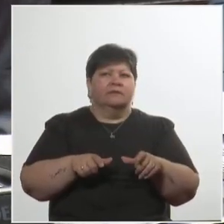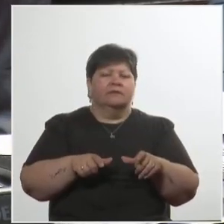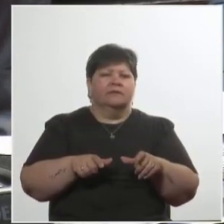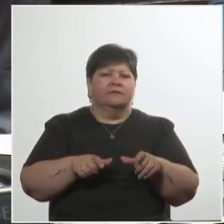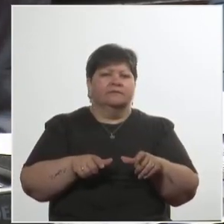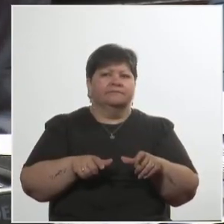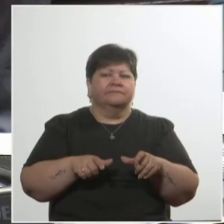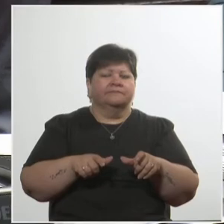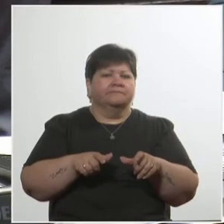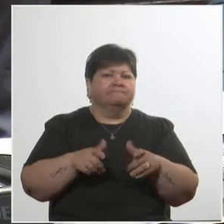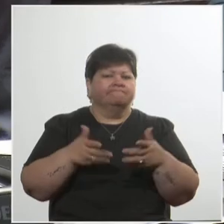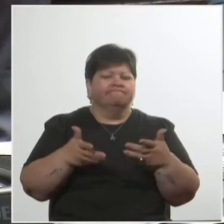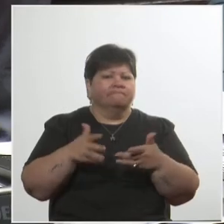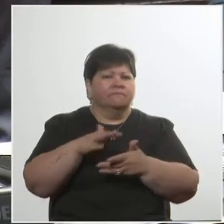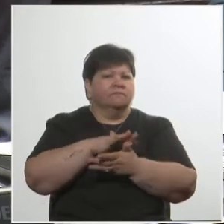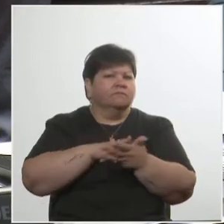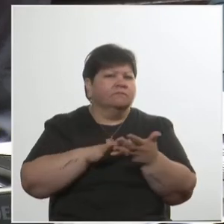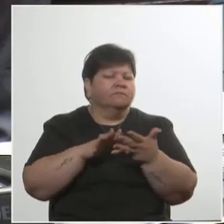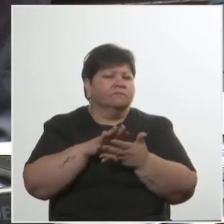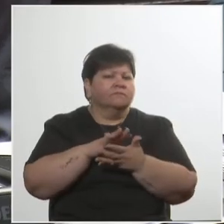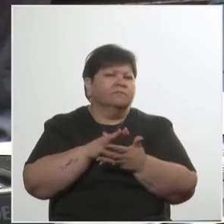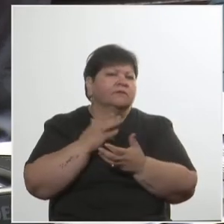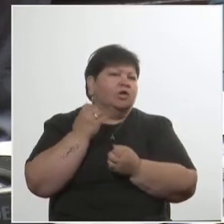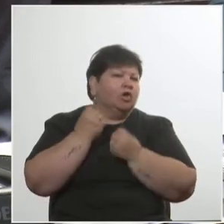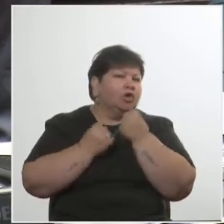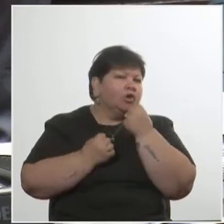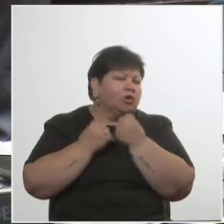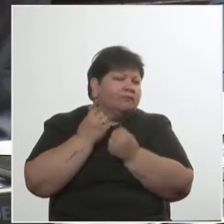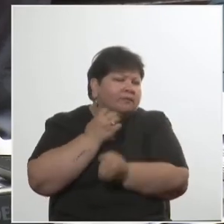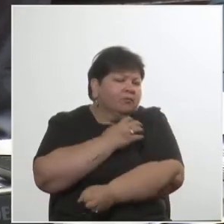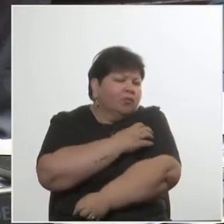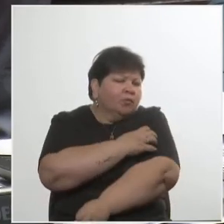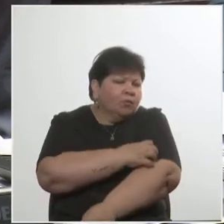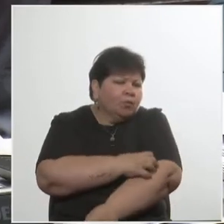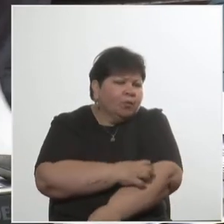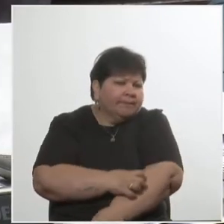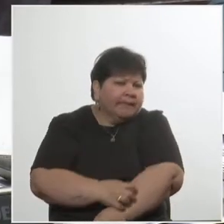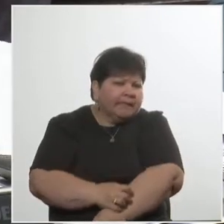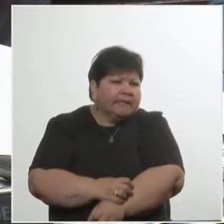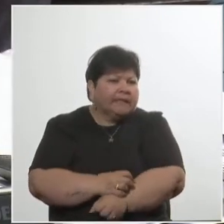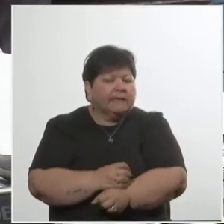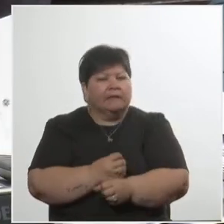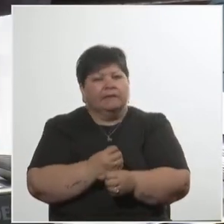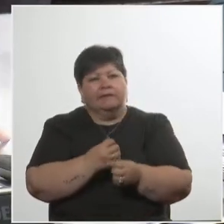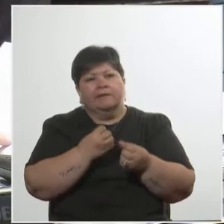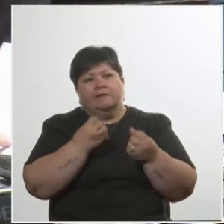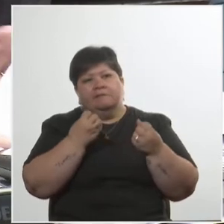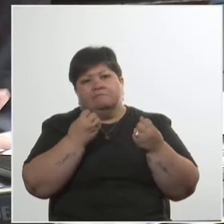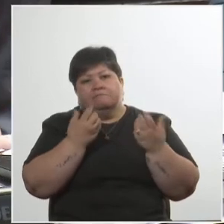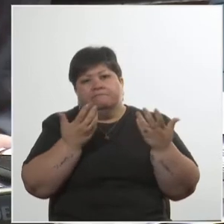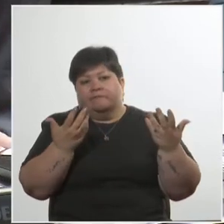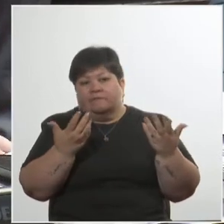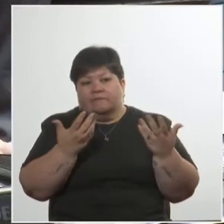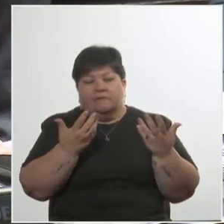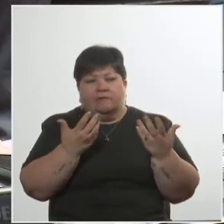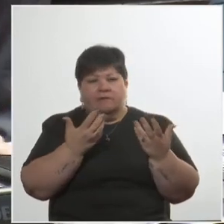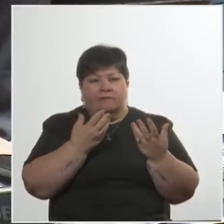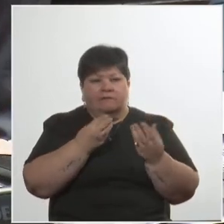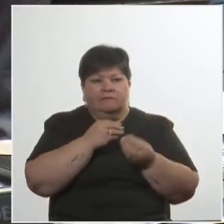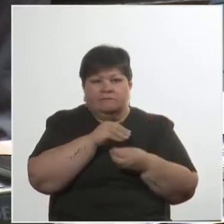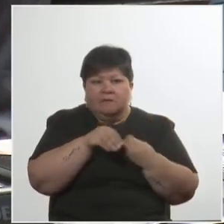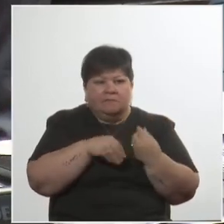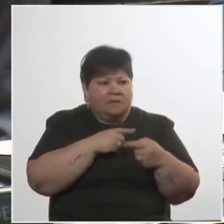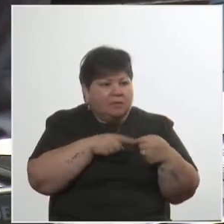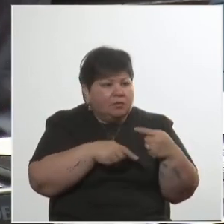de condiciones económicas muy humilde que dejaron a sus familias desvalidas podemos